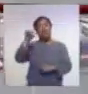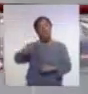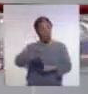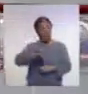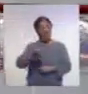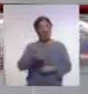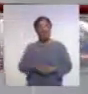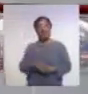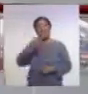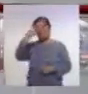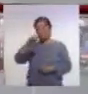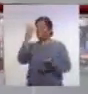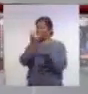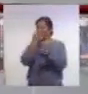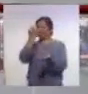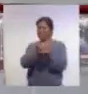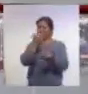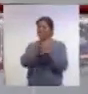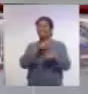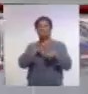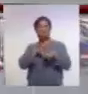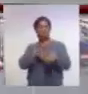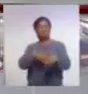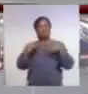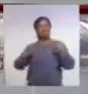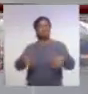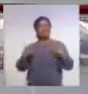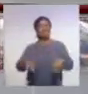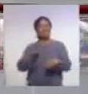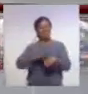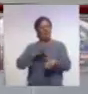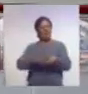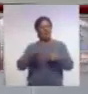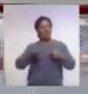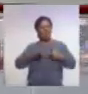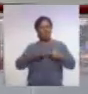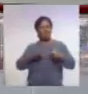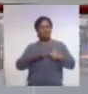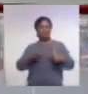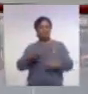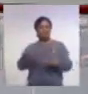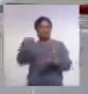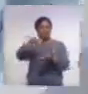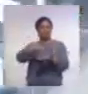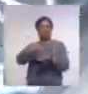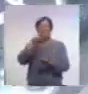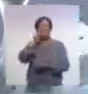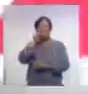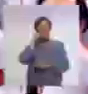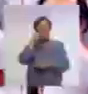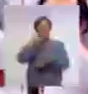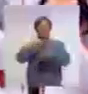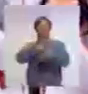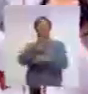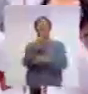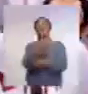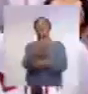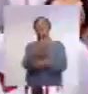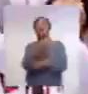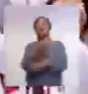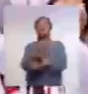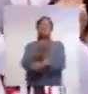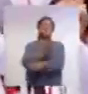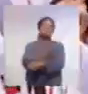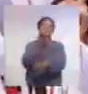México sigue cosechando pues un gran número de preseas, sobre todo en el medallero, aunque se ubica en la posición número 2 por detrás de los